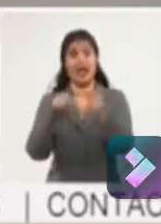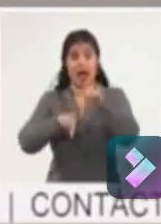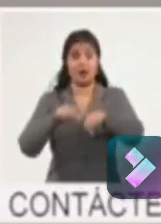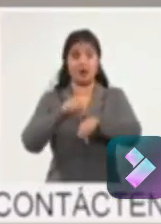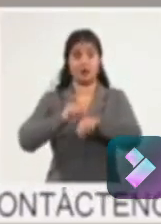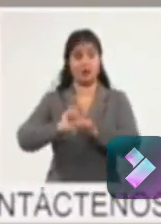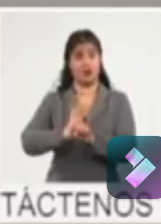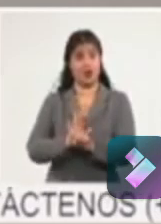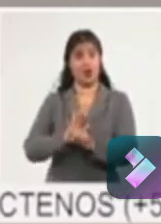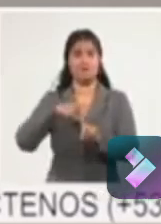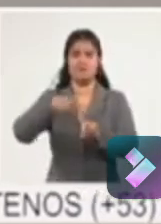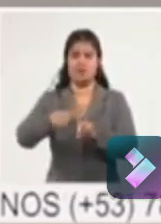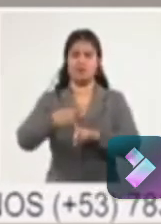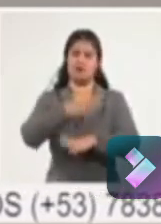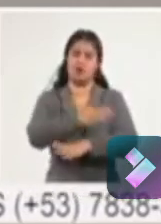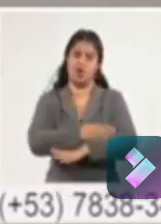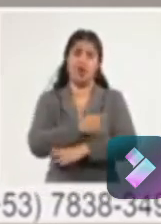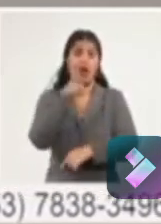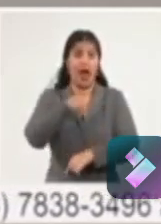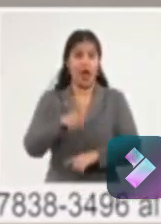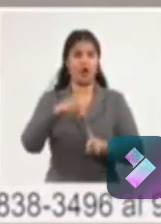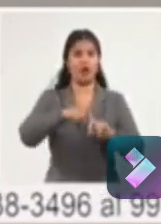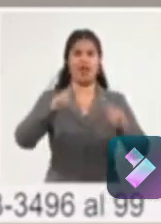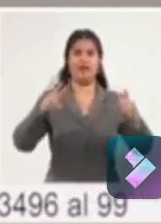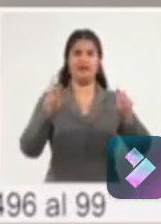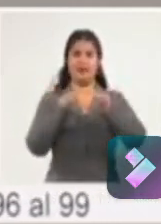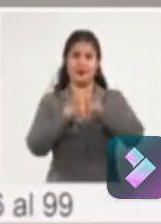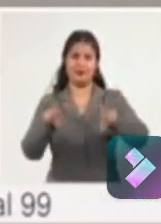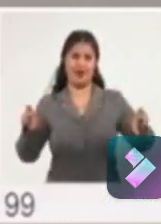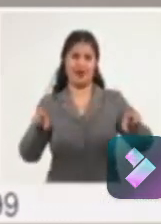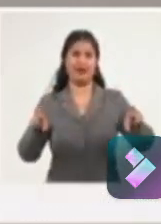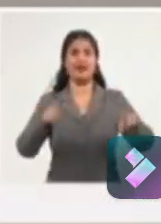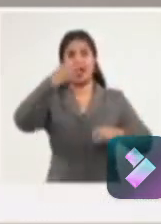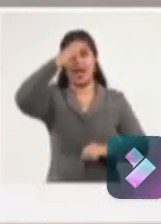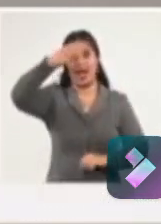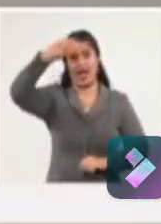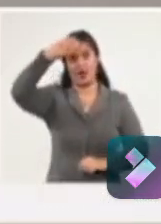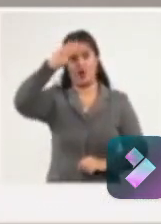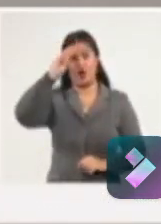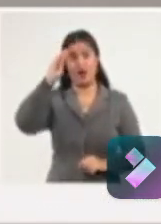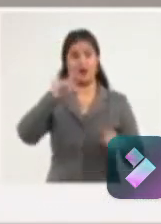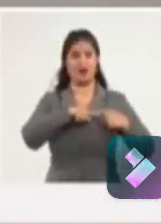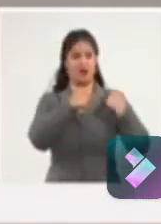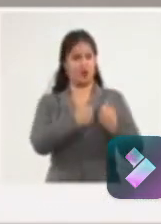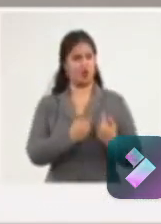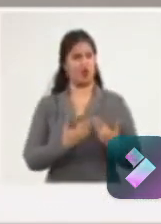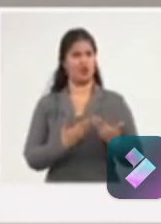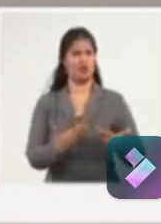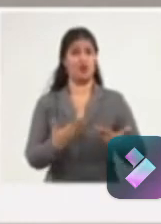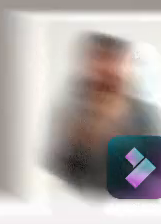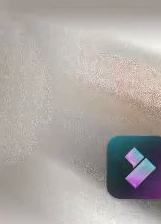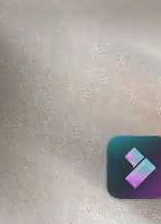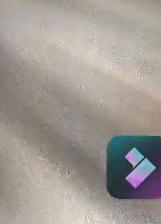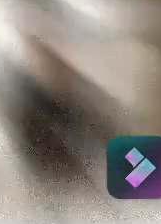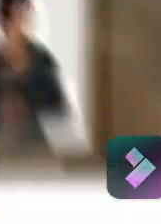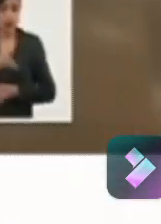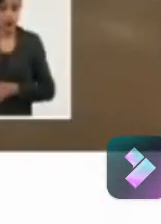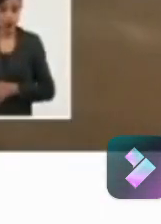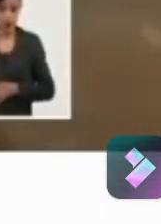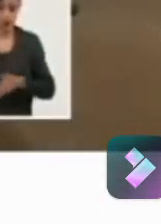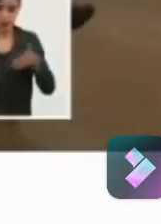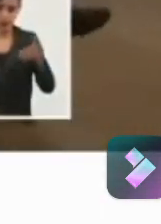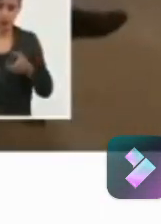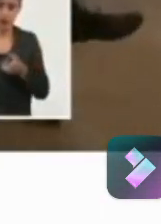hemos convocado que a Cuba ponle corazón, estamos convencidos que ustedes aquí en México le han puesto corazón a Cuba. Muchas gracias.